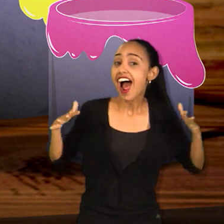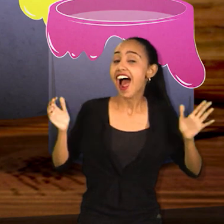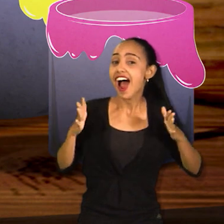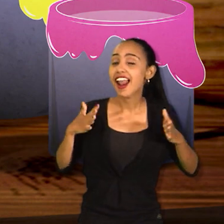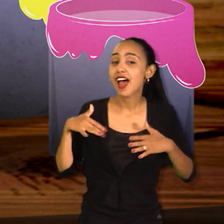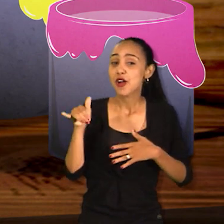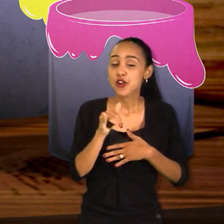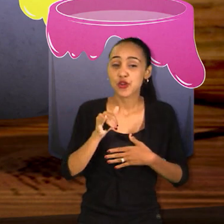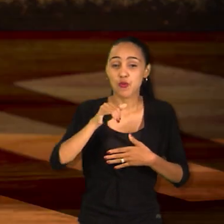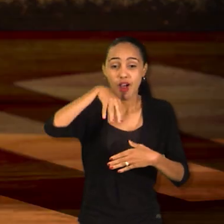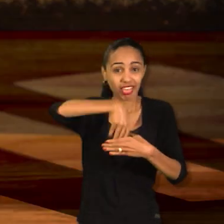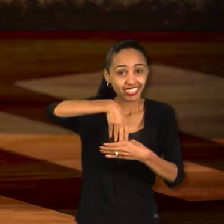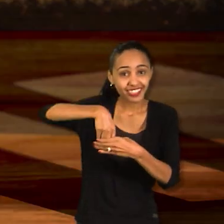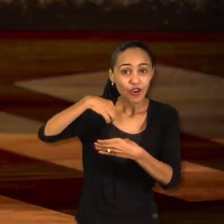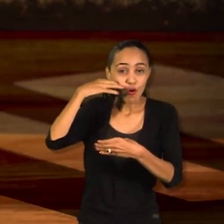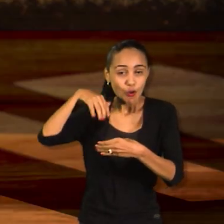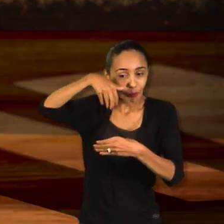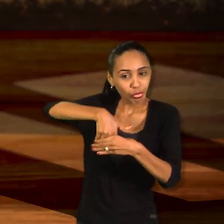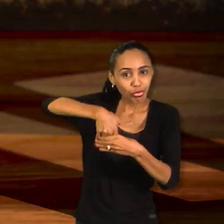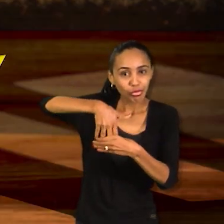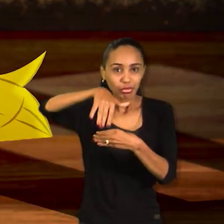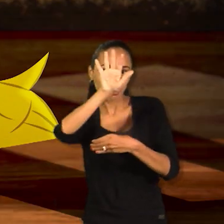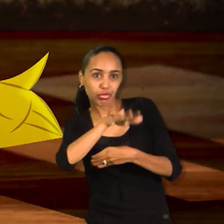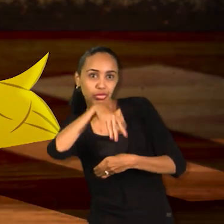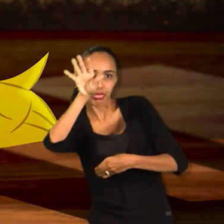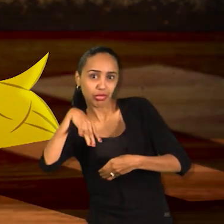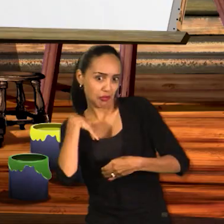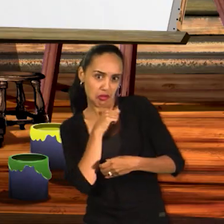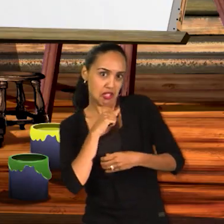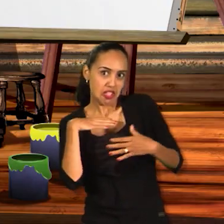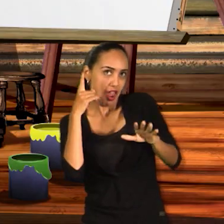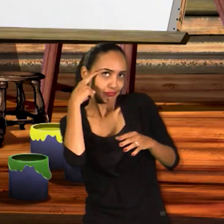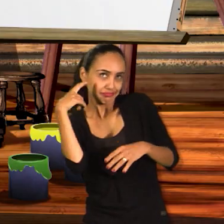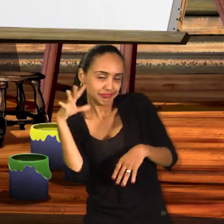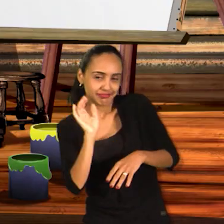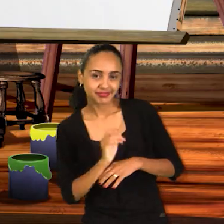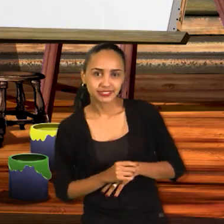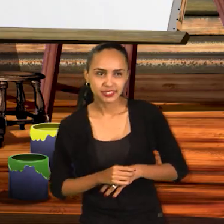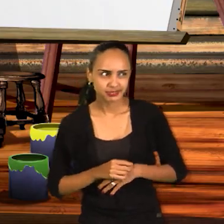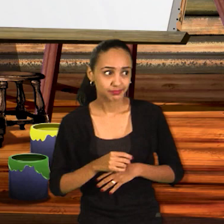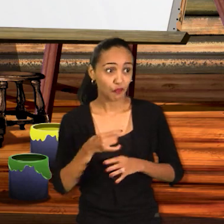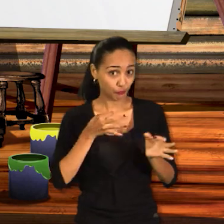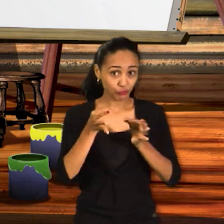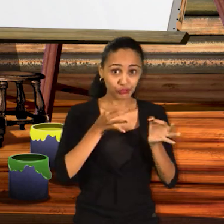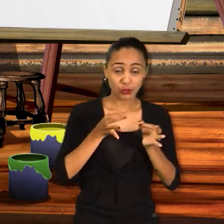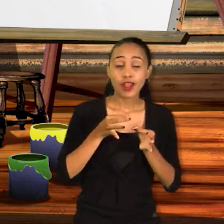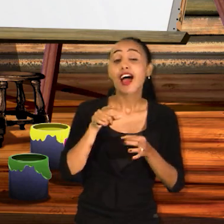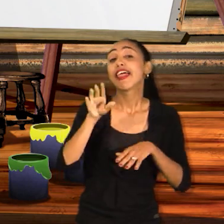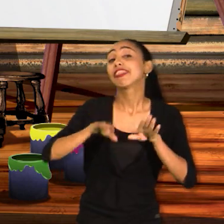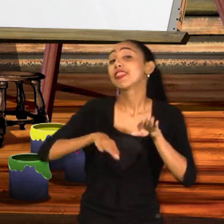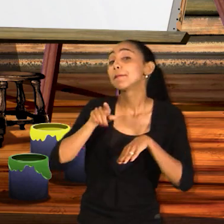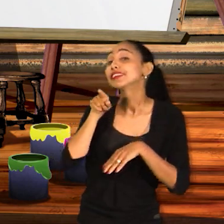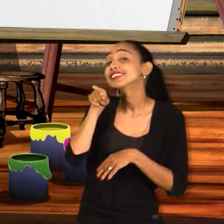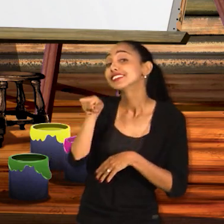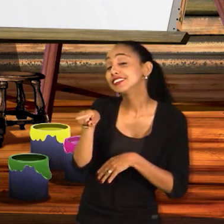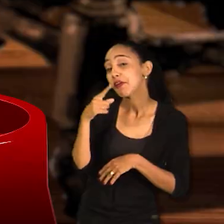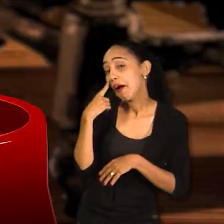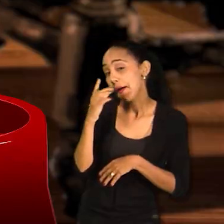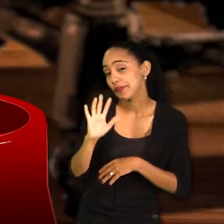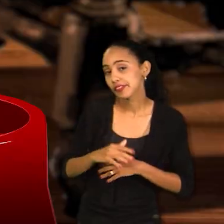Moja las plumas en los colores y pinta lo que quieras. ¿Funcionará? Eso, Albertico, depende de ti.